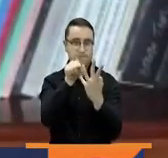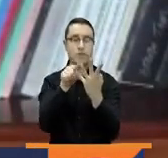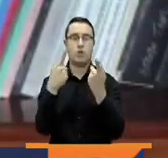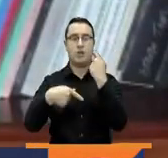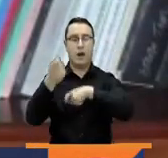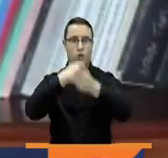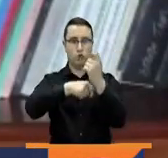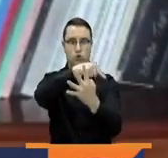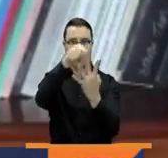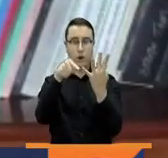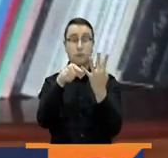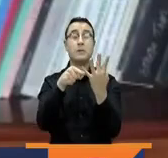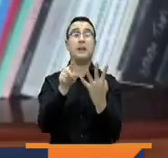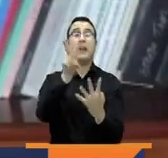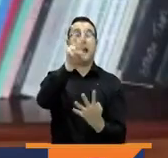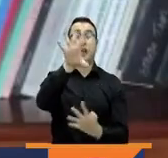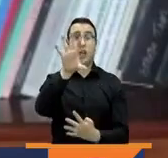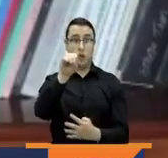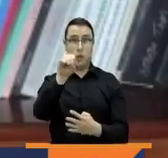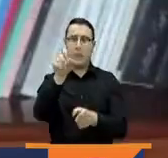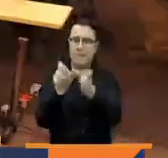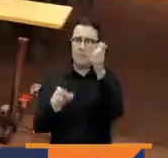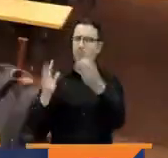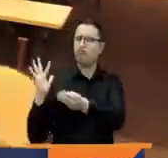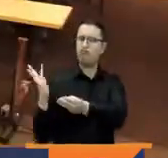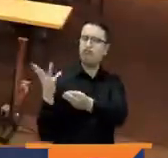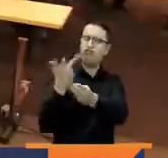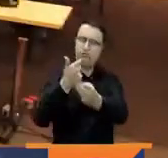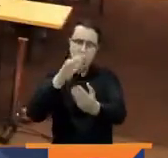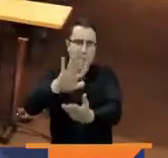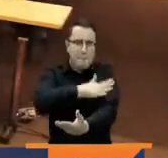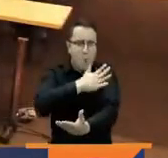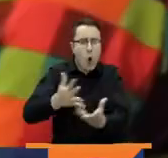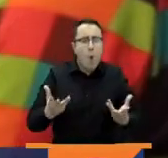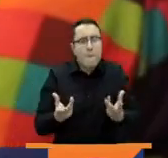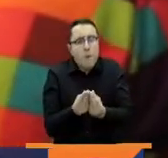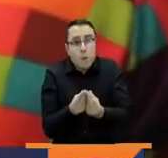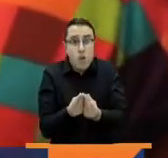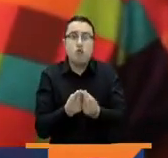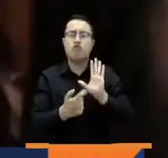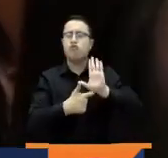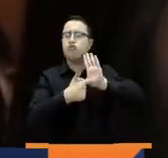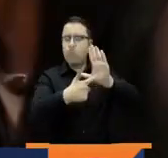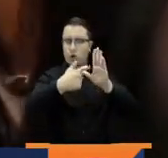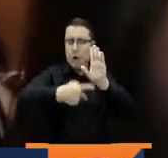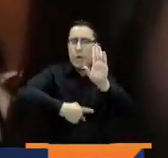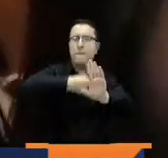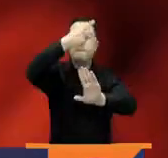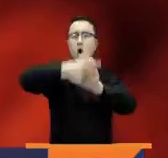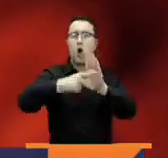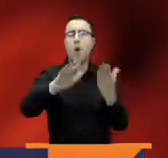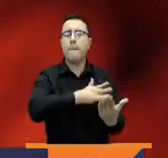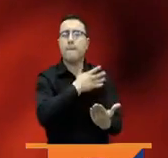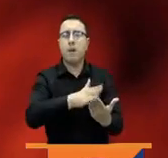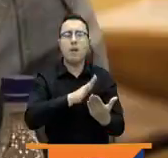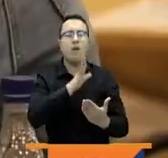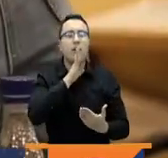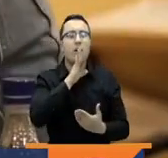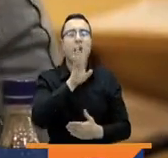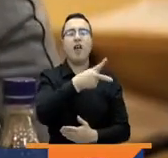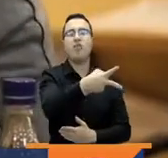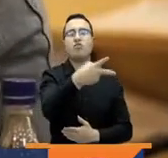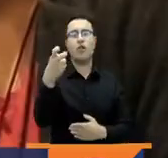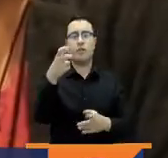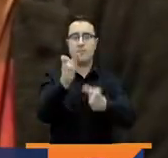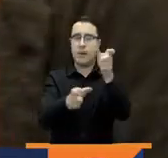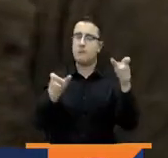de 250 artistas y agrupaciones darán a conocer sus proyectos musicales a más de 200